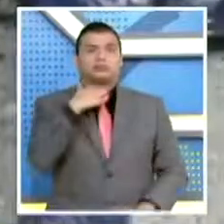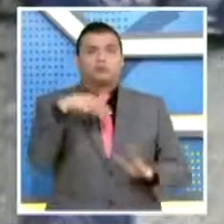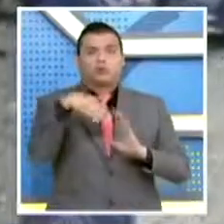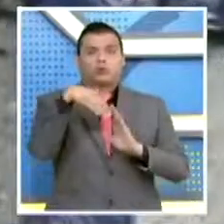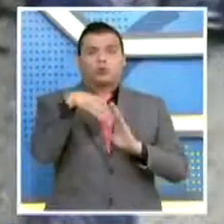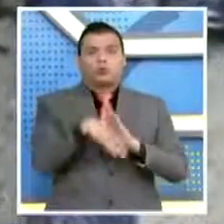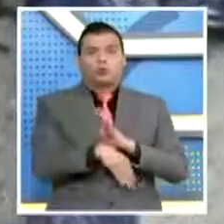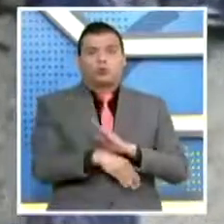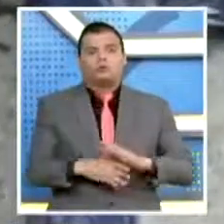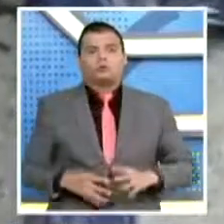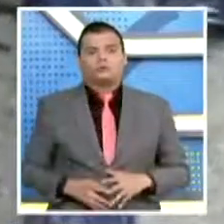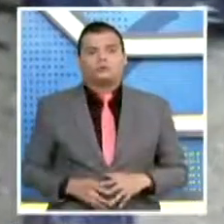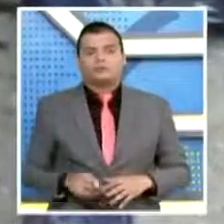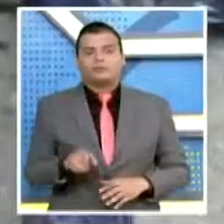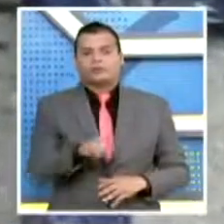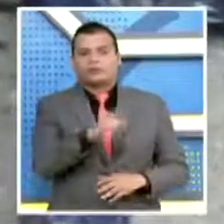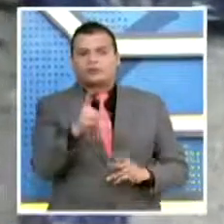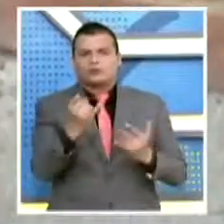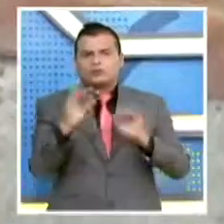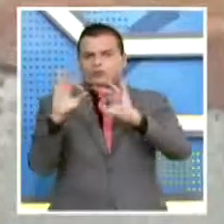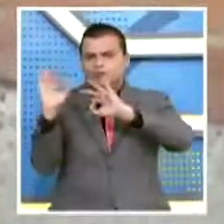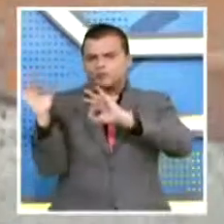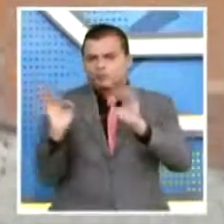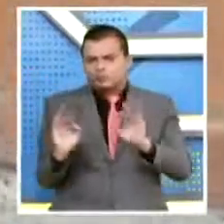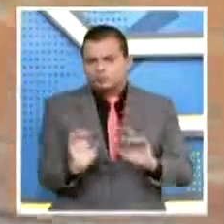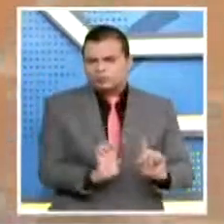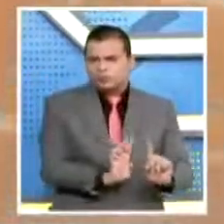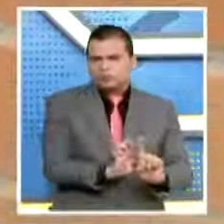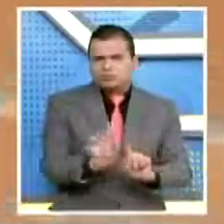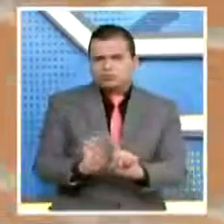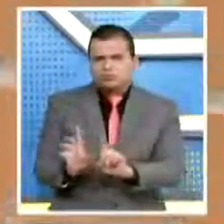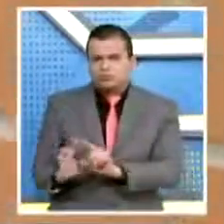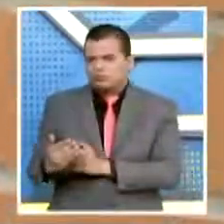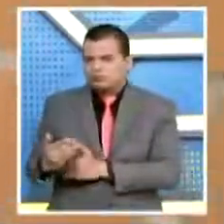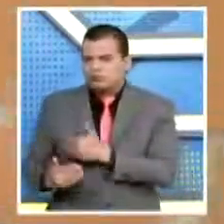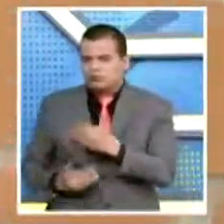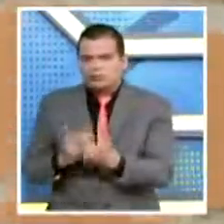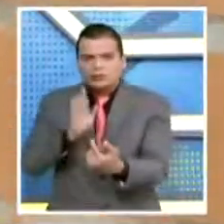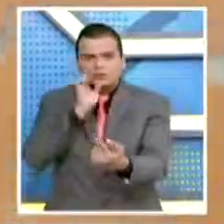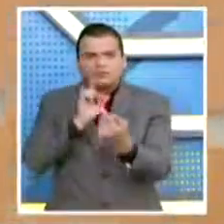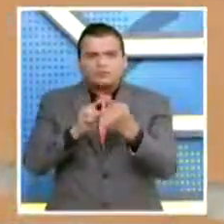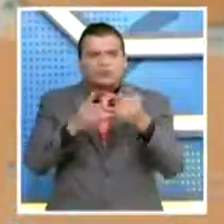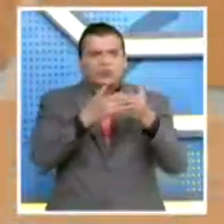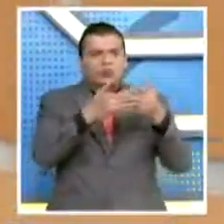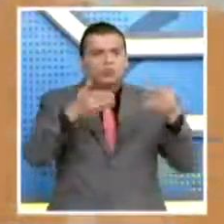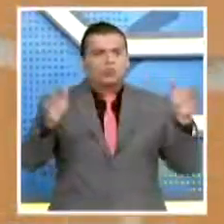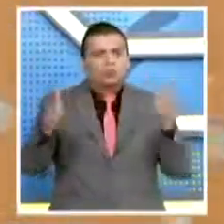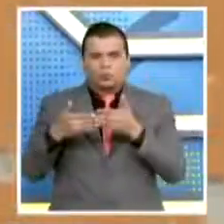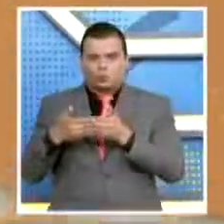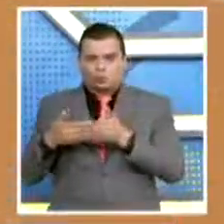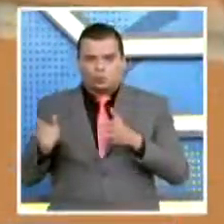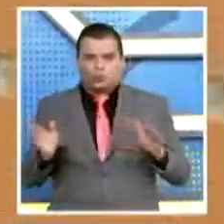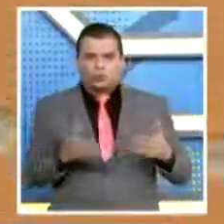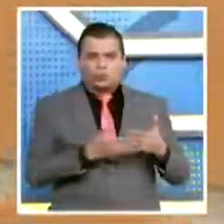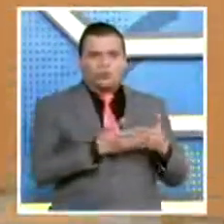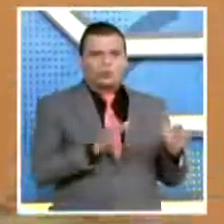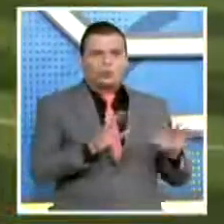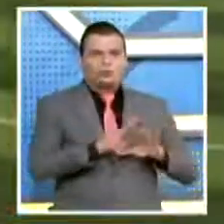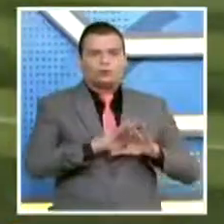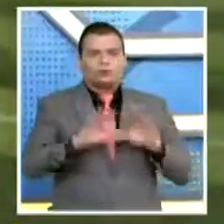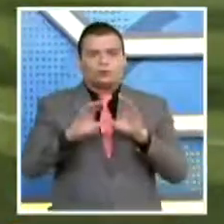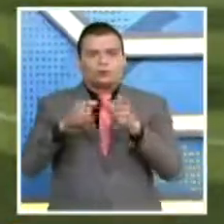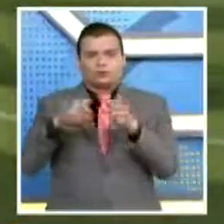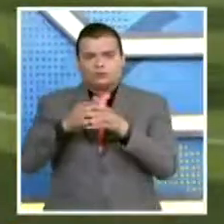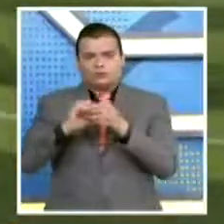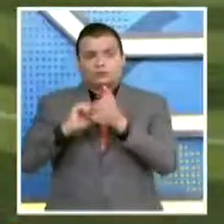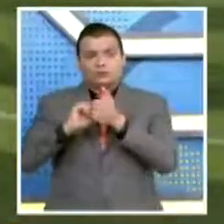este gremio ya trabaja en la instalación de los diferentes elementos requeridos para la reapertura de sus negocios gracias al apoyo de la secretaria